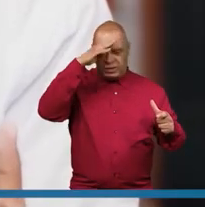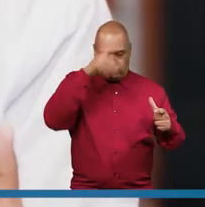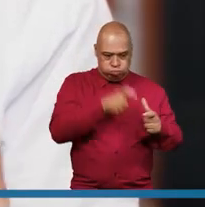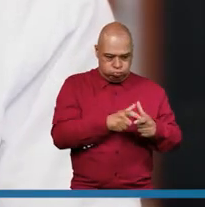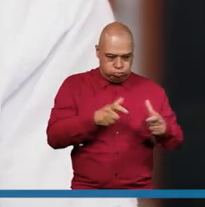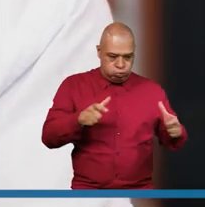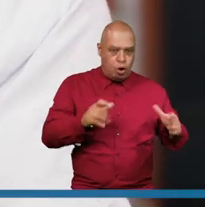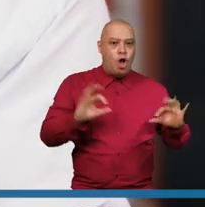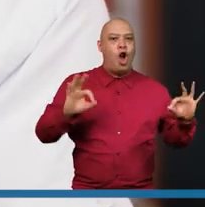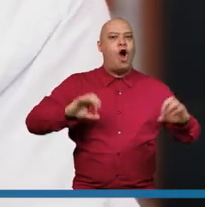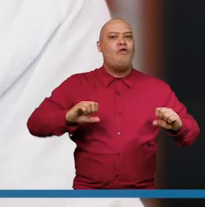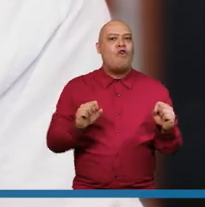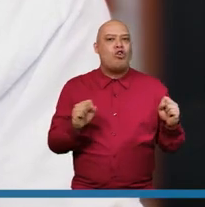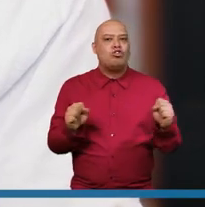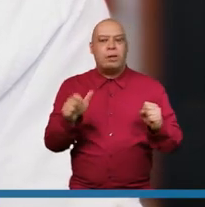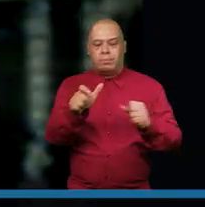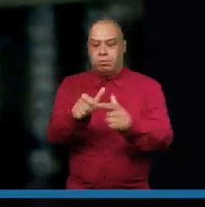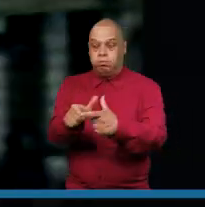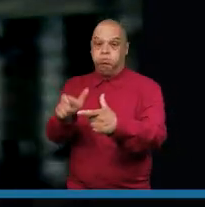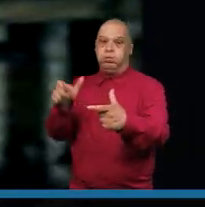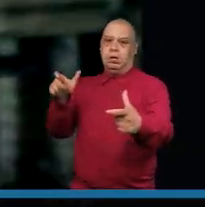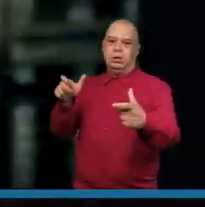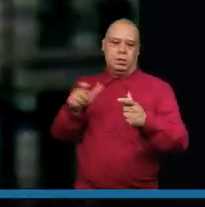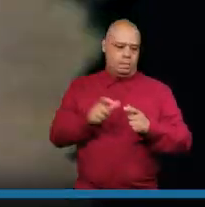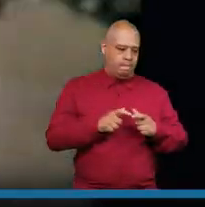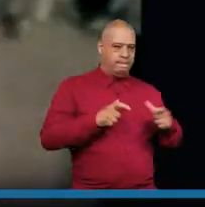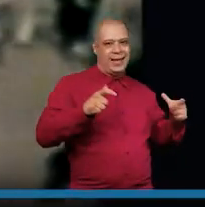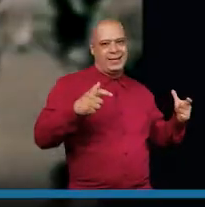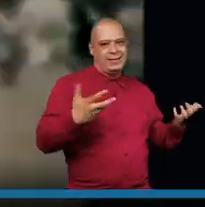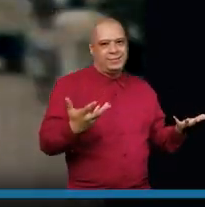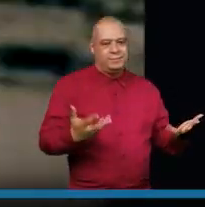Medellín o tipo Bogotá.